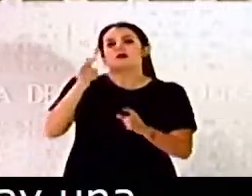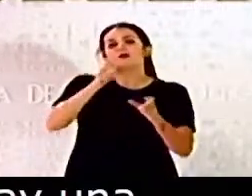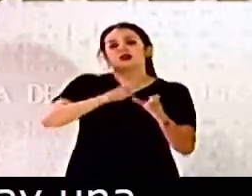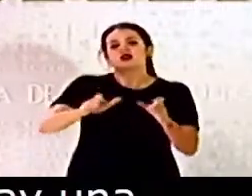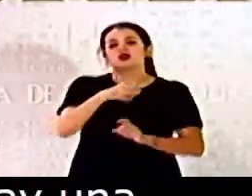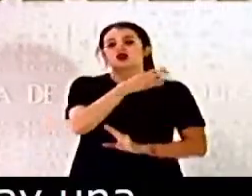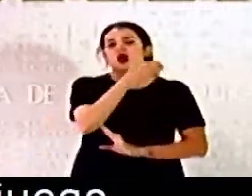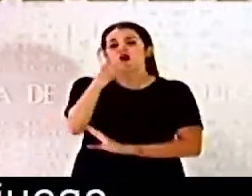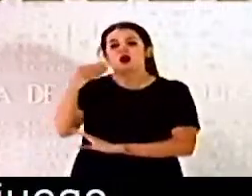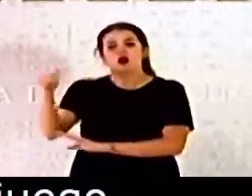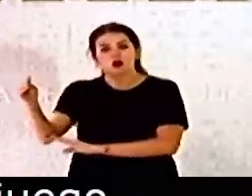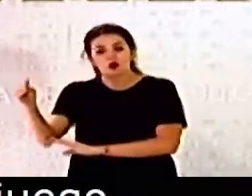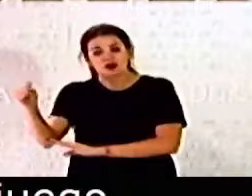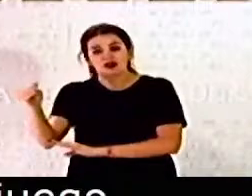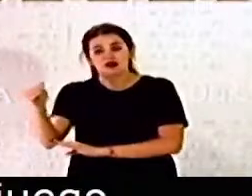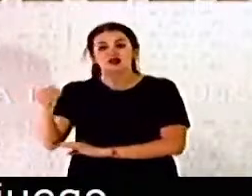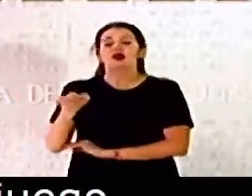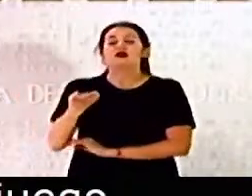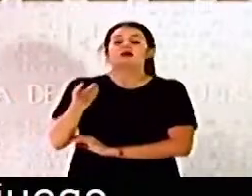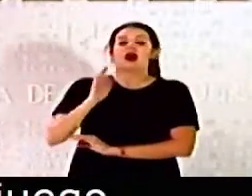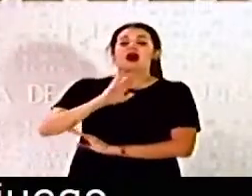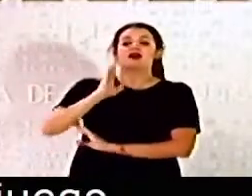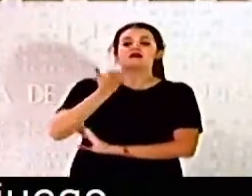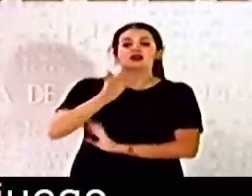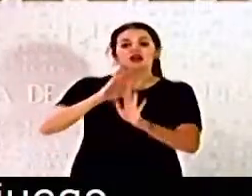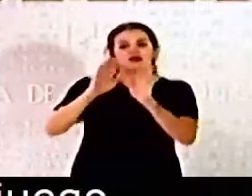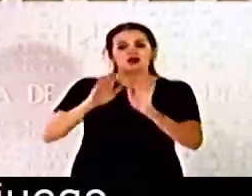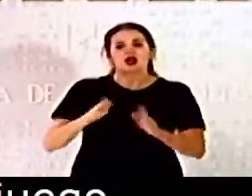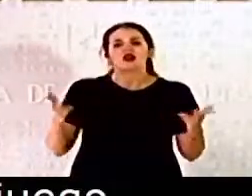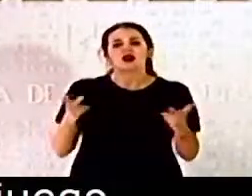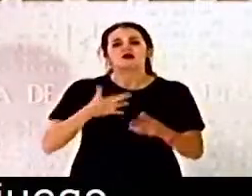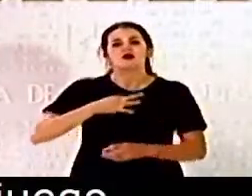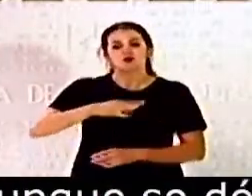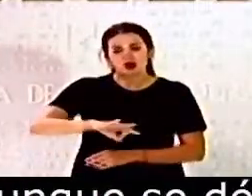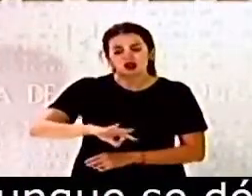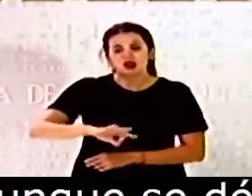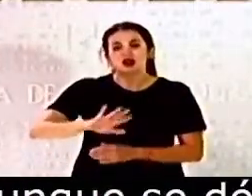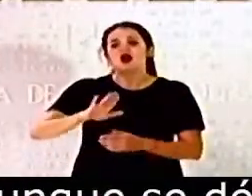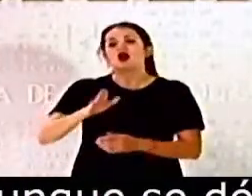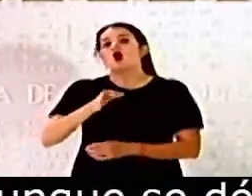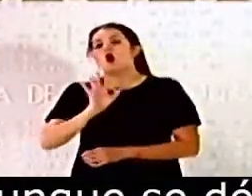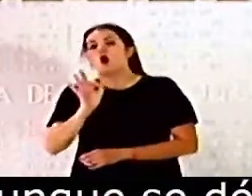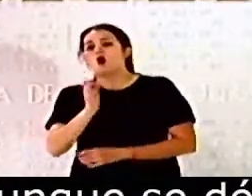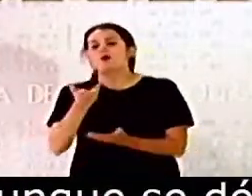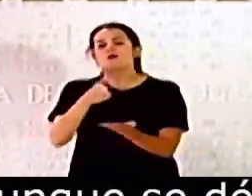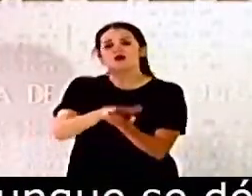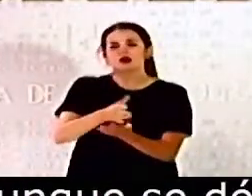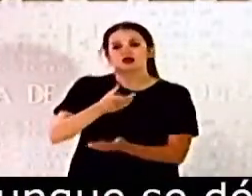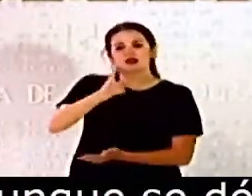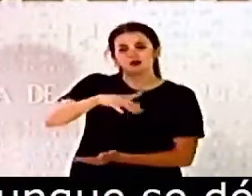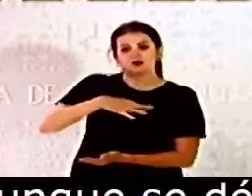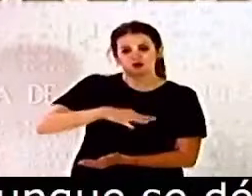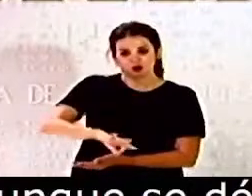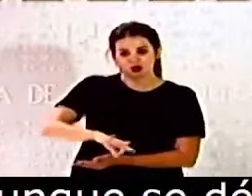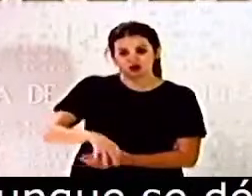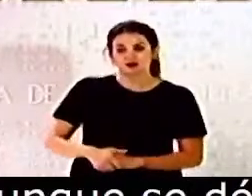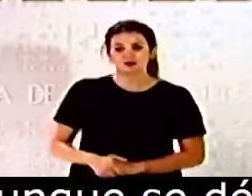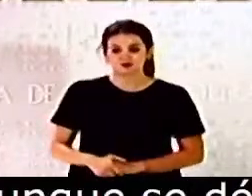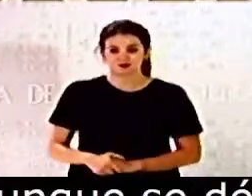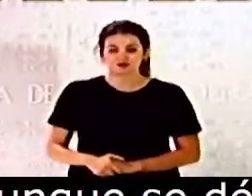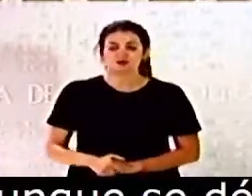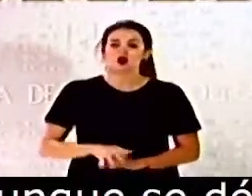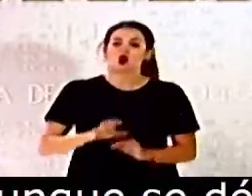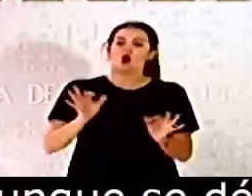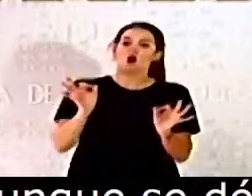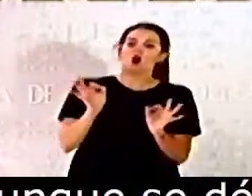tiene posibilidades de ser grave y tiene posibilidades de fallecimiento y de quedar secuelas importantes. Por lo